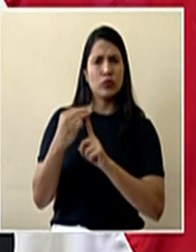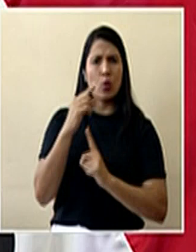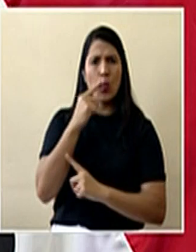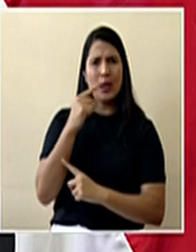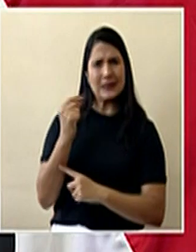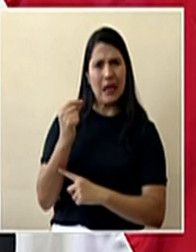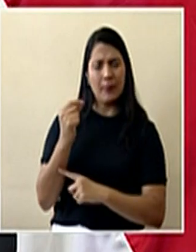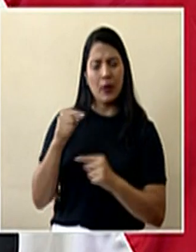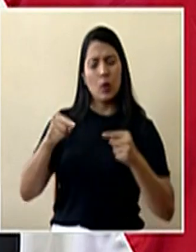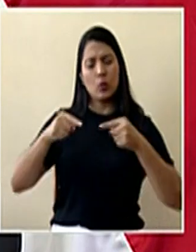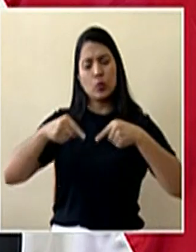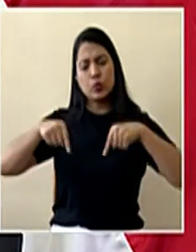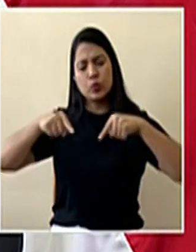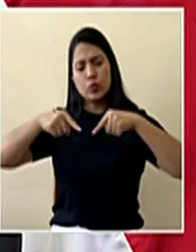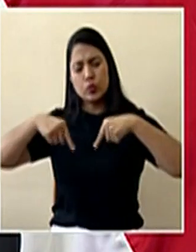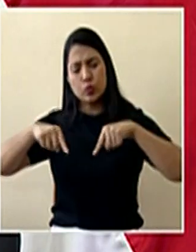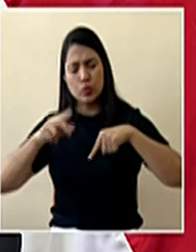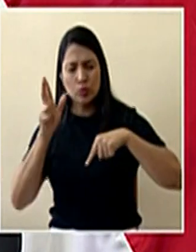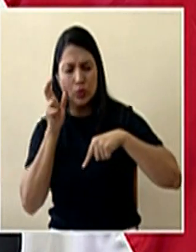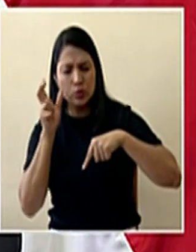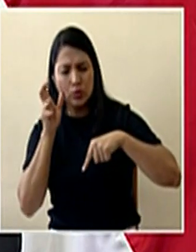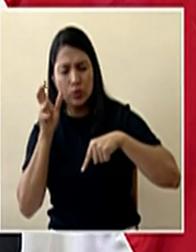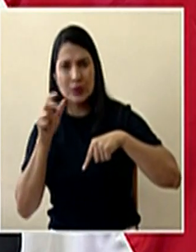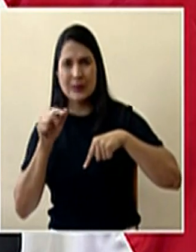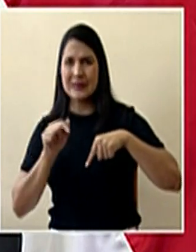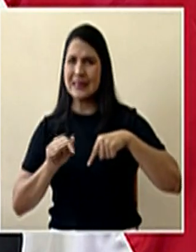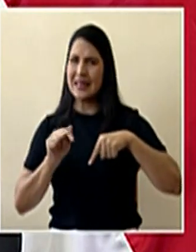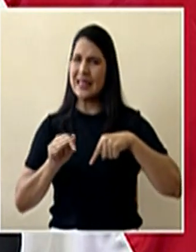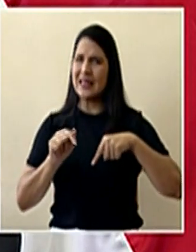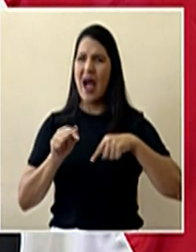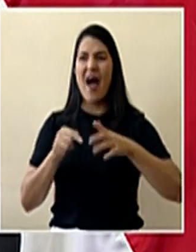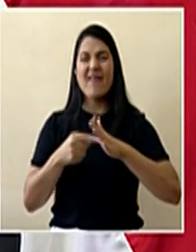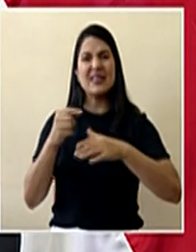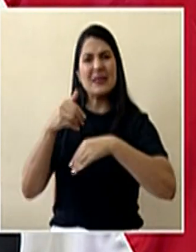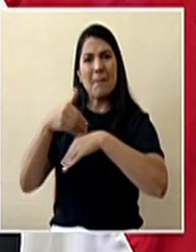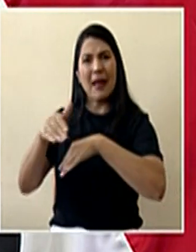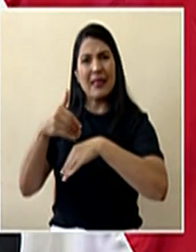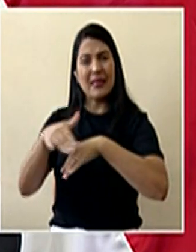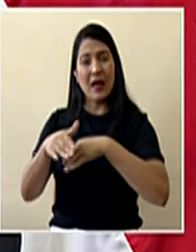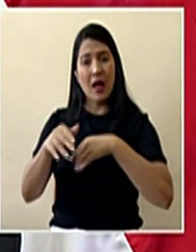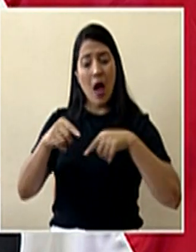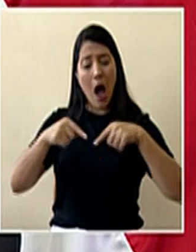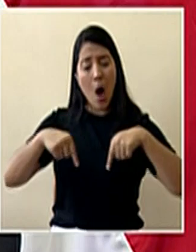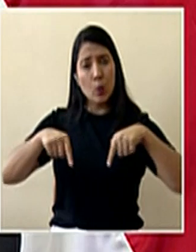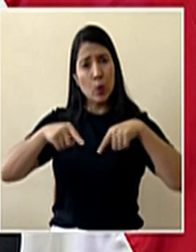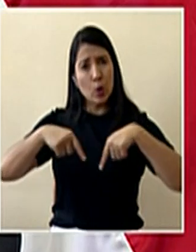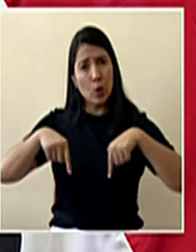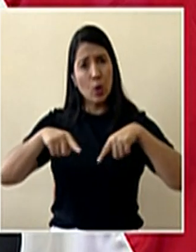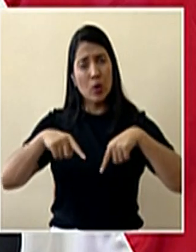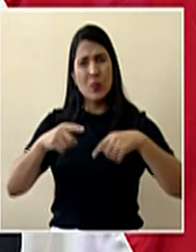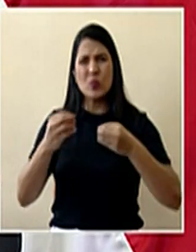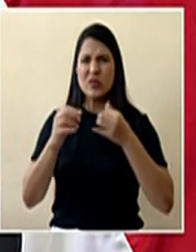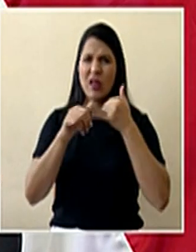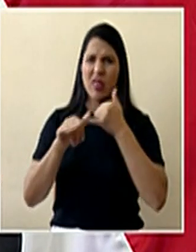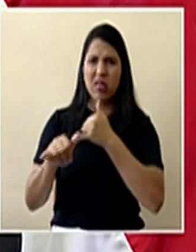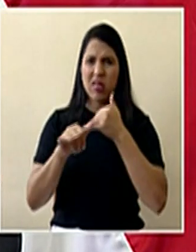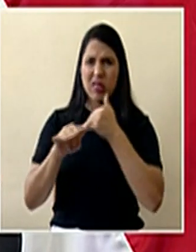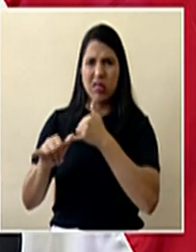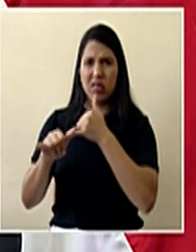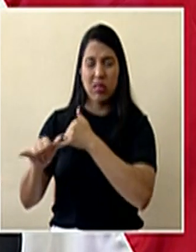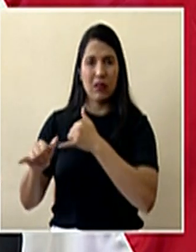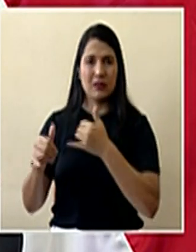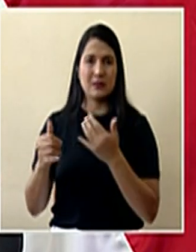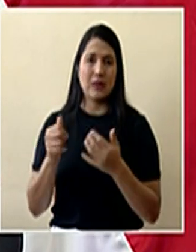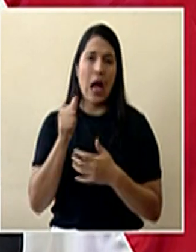de forma formal, valga la redundancia, ya que recibimos muchos audios